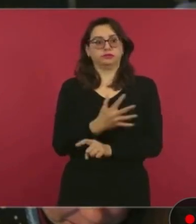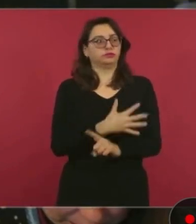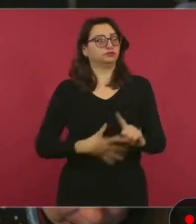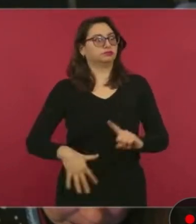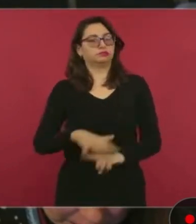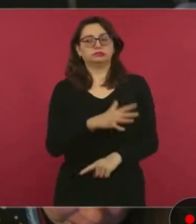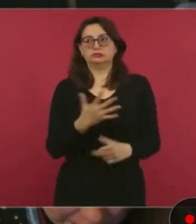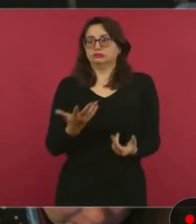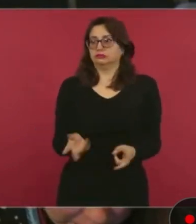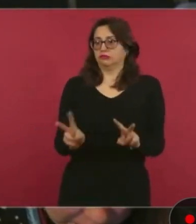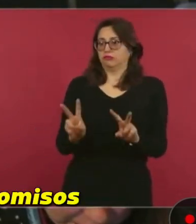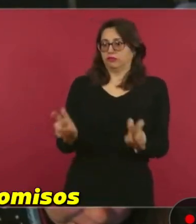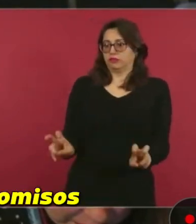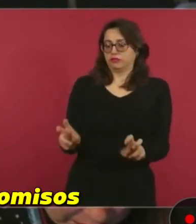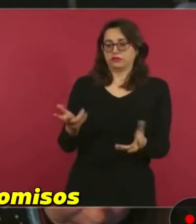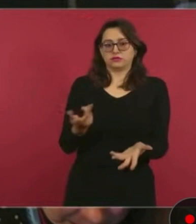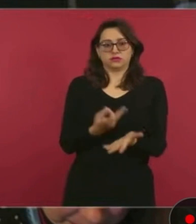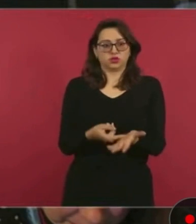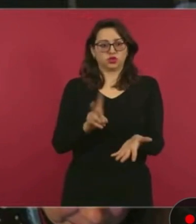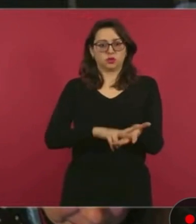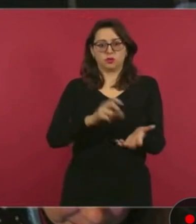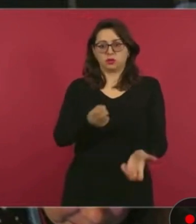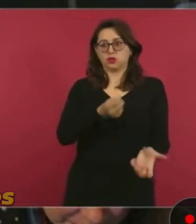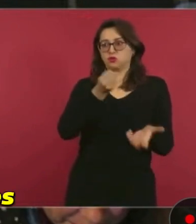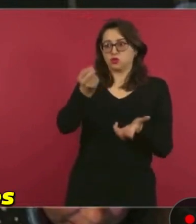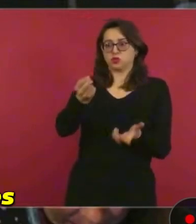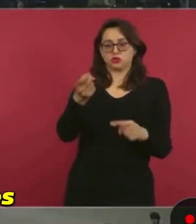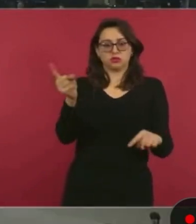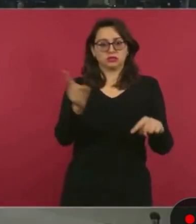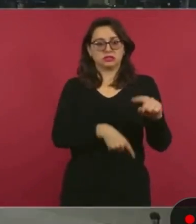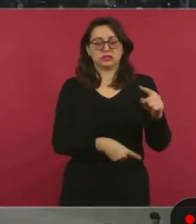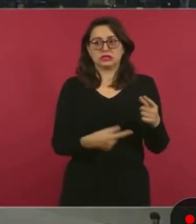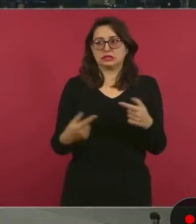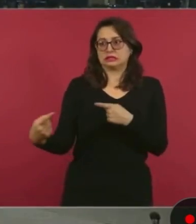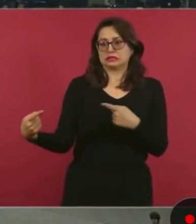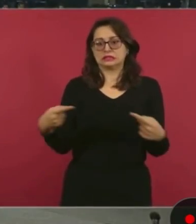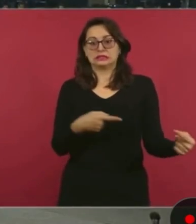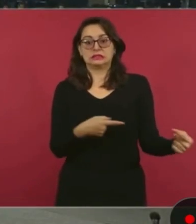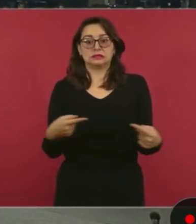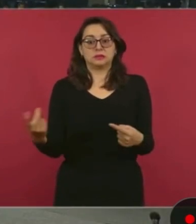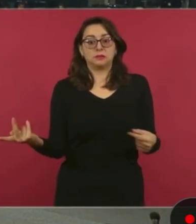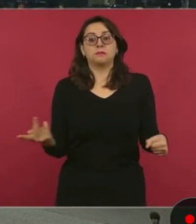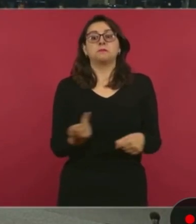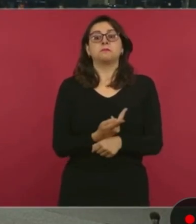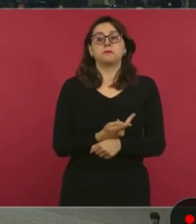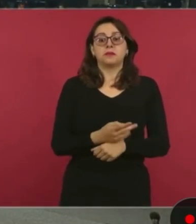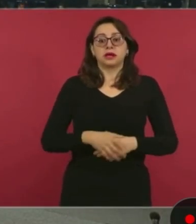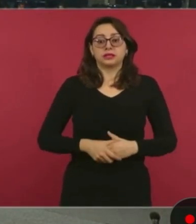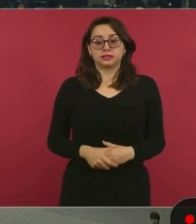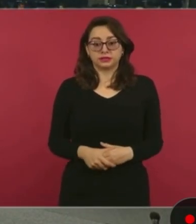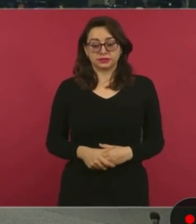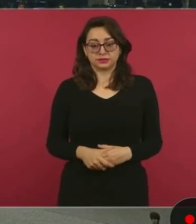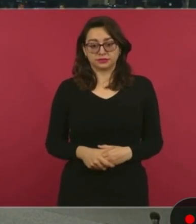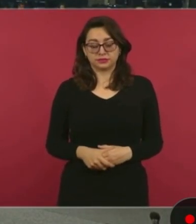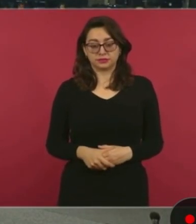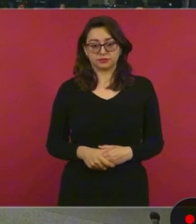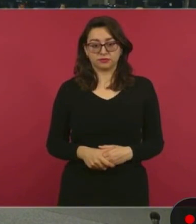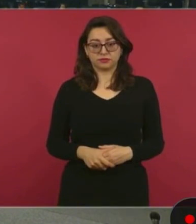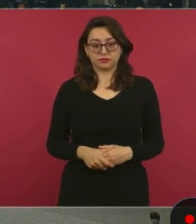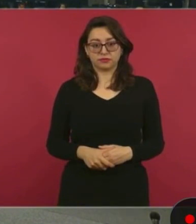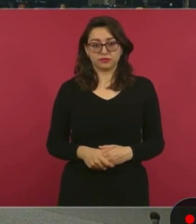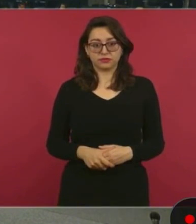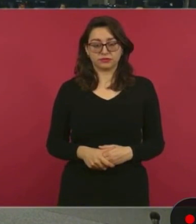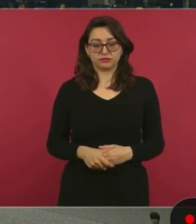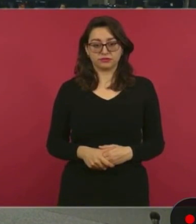jaloneos que se dan en torno a la eliminación de fideicomisos y en torno a lo que dicen los trabajadores. Pues yo pienso que